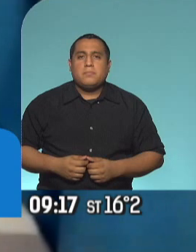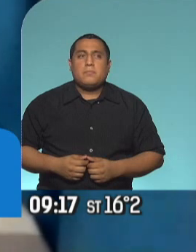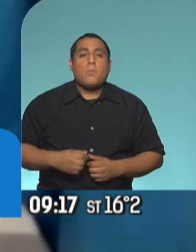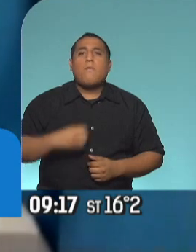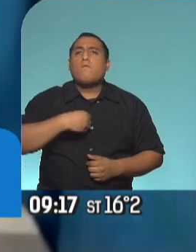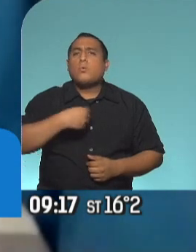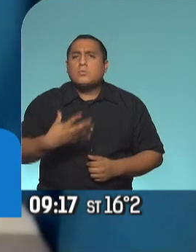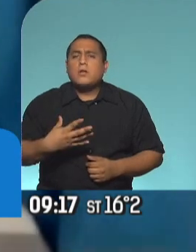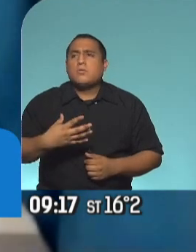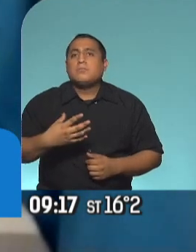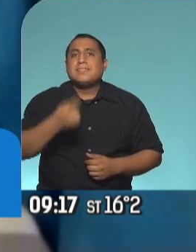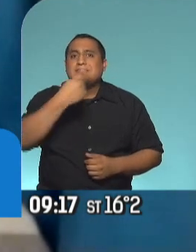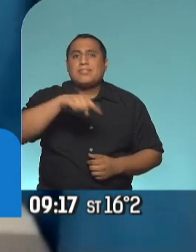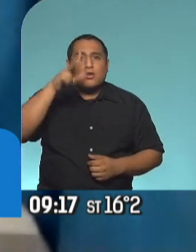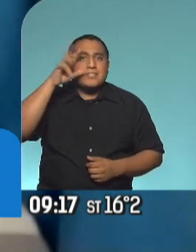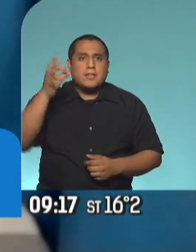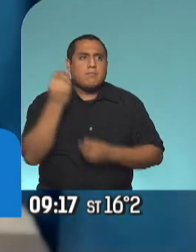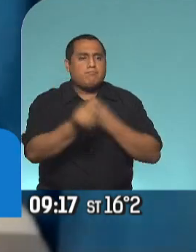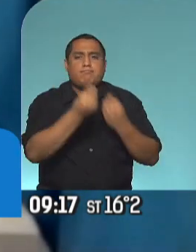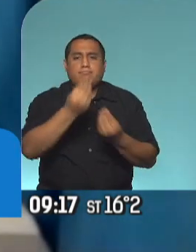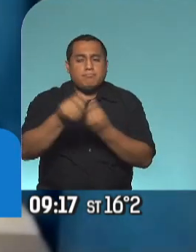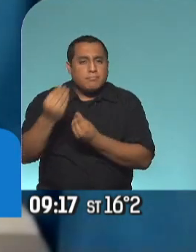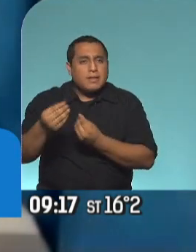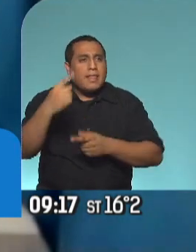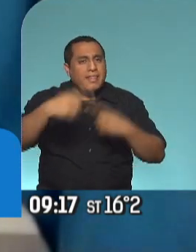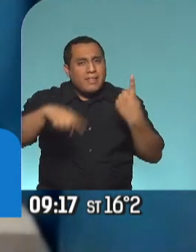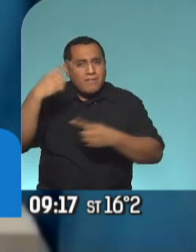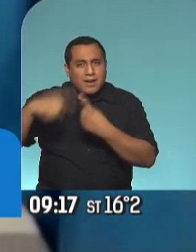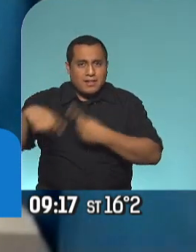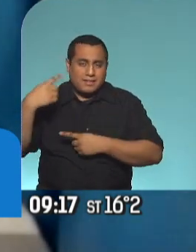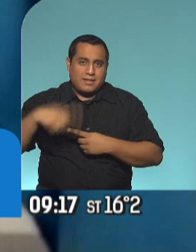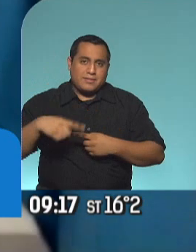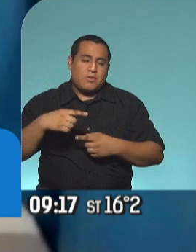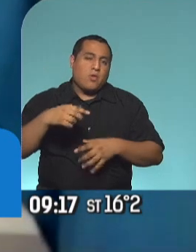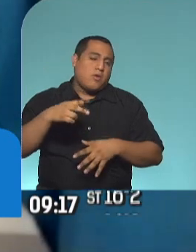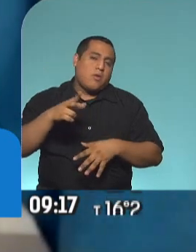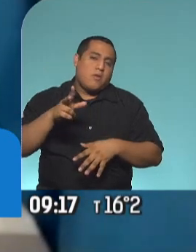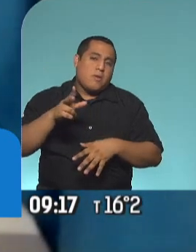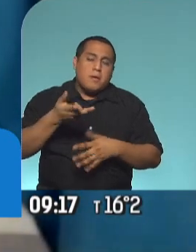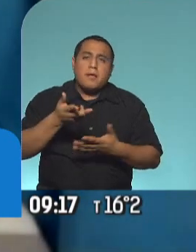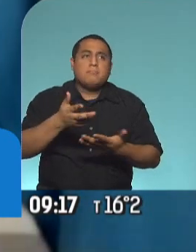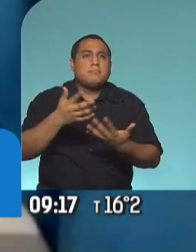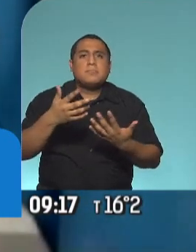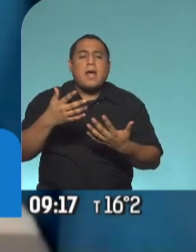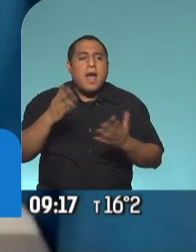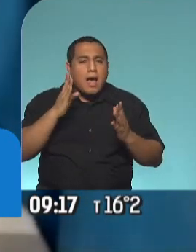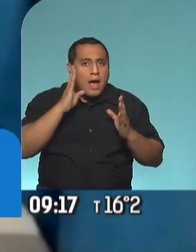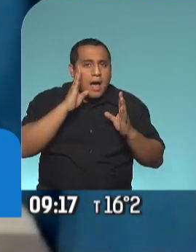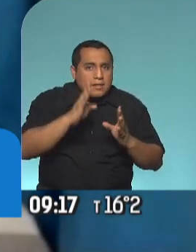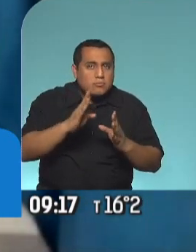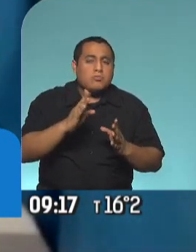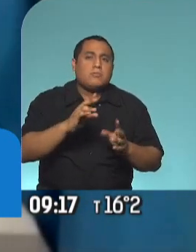Voluntarios, pusimos 180 voluntarios de las distintas carreras relacionadas con el sistema de atención en salud,